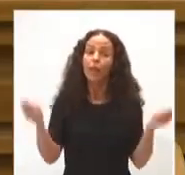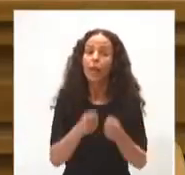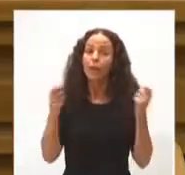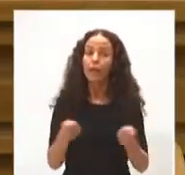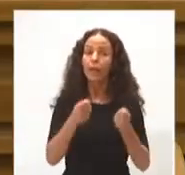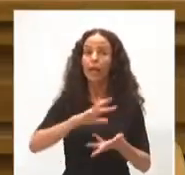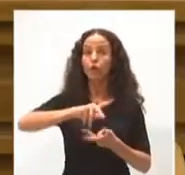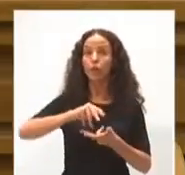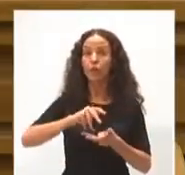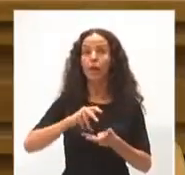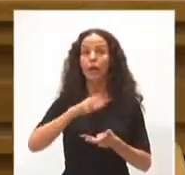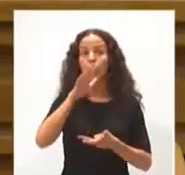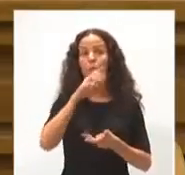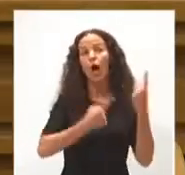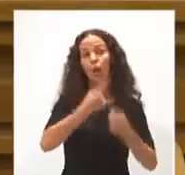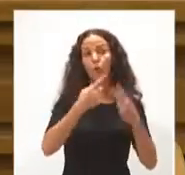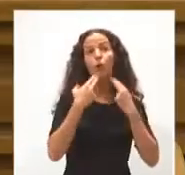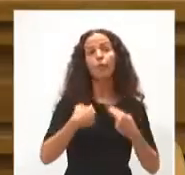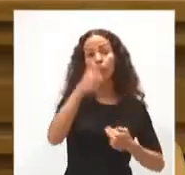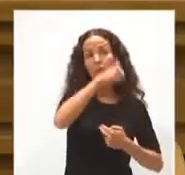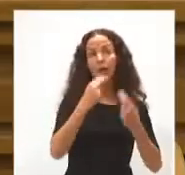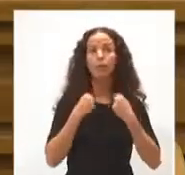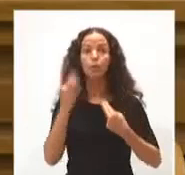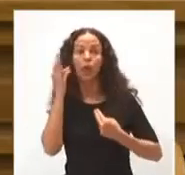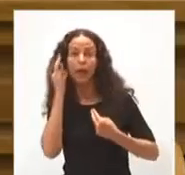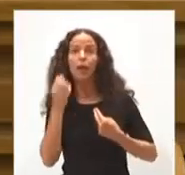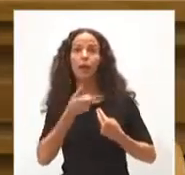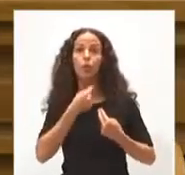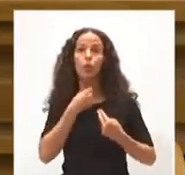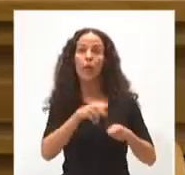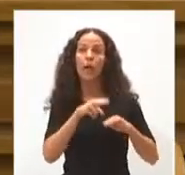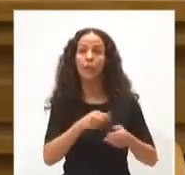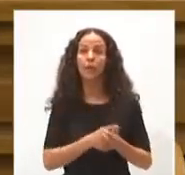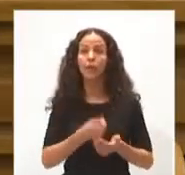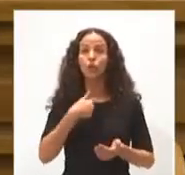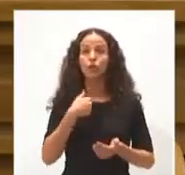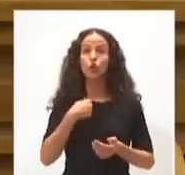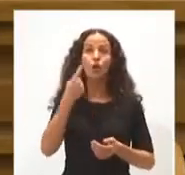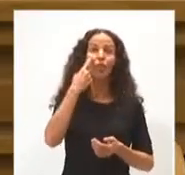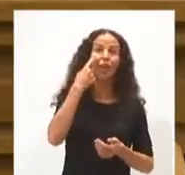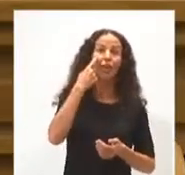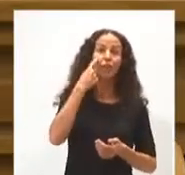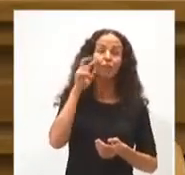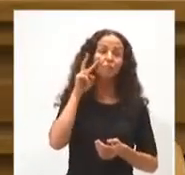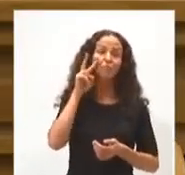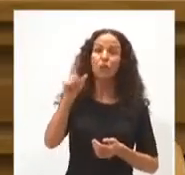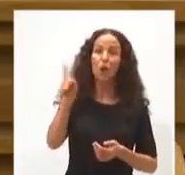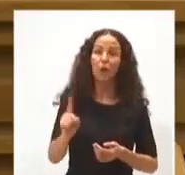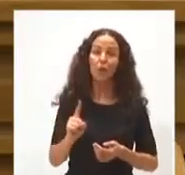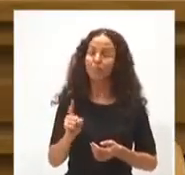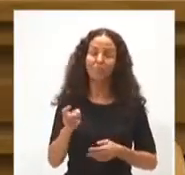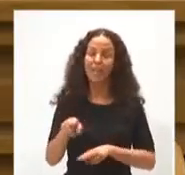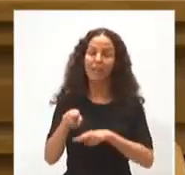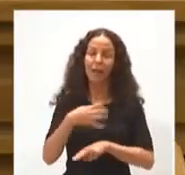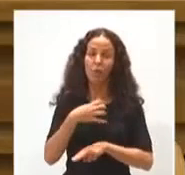diputados y diputadas a la caza como saben que no vio con el ojo derecho no puedo permitirme eso que me hubiera gustado pero